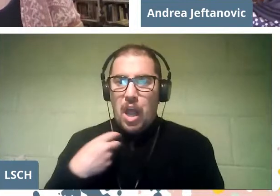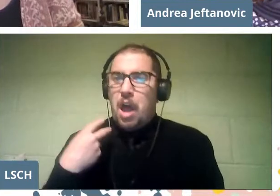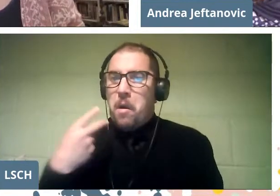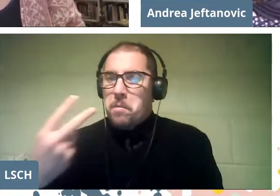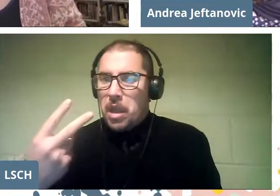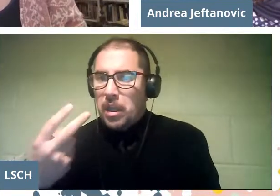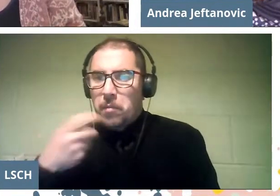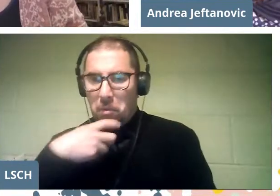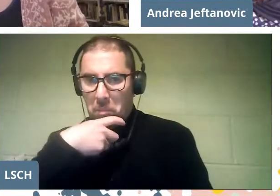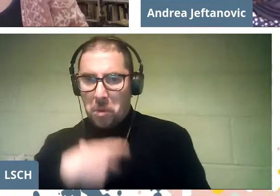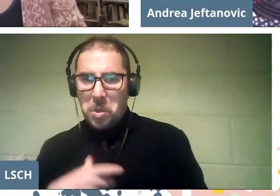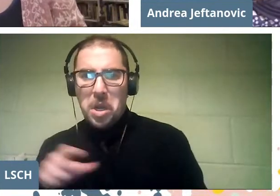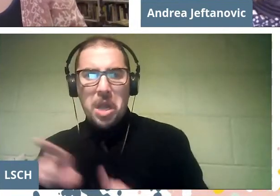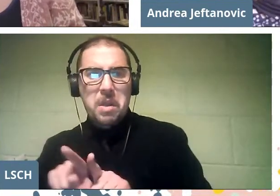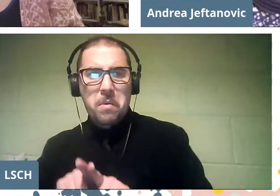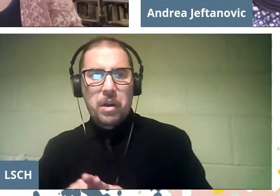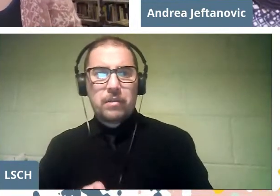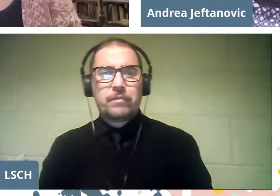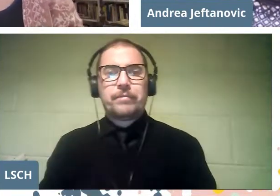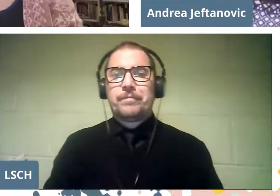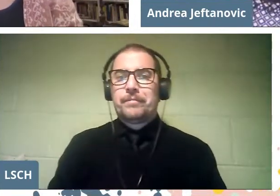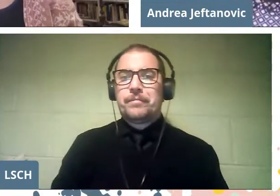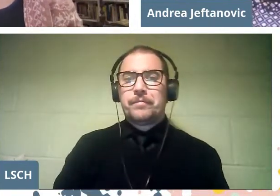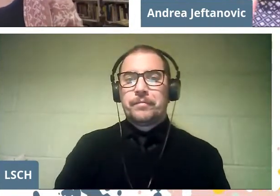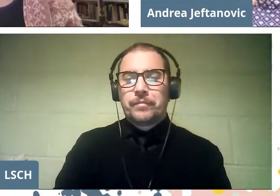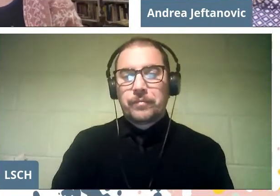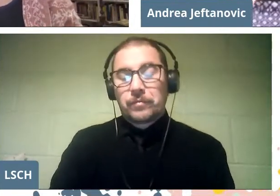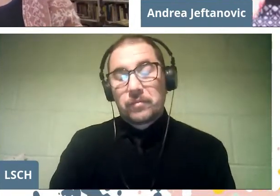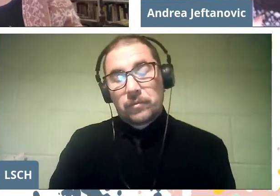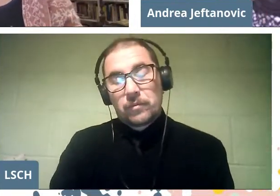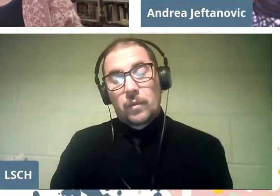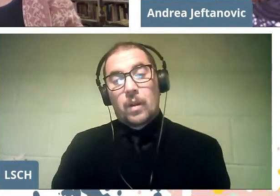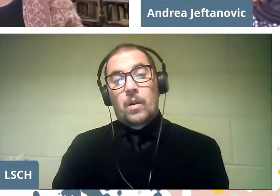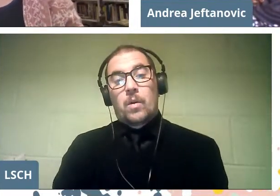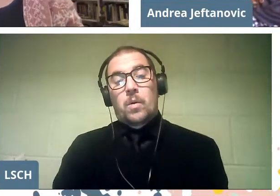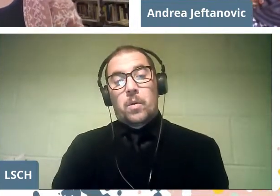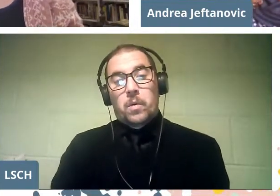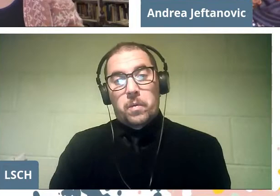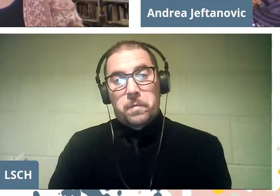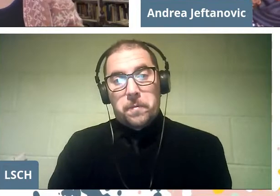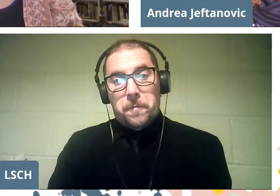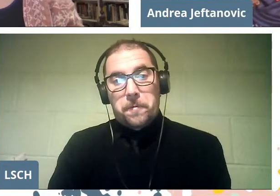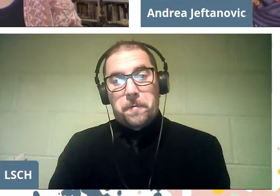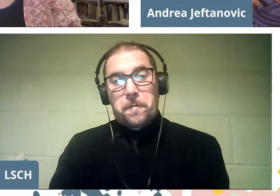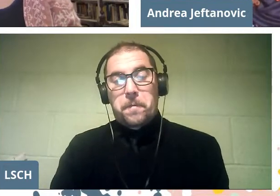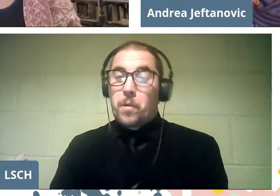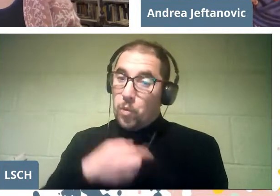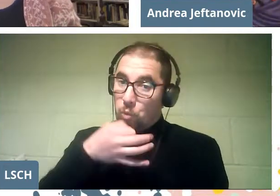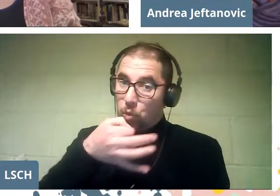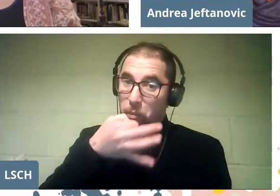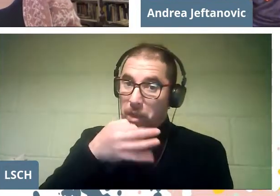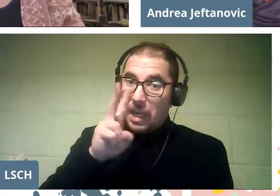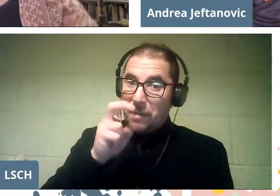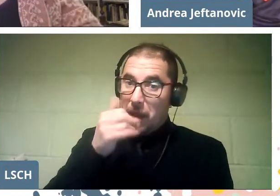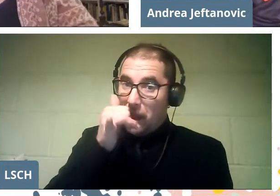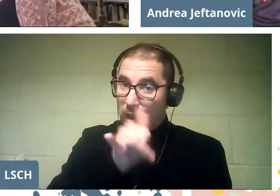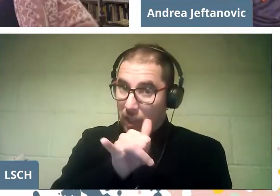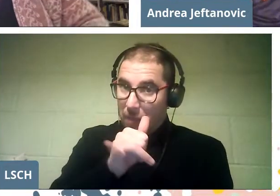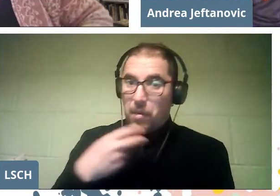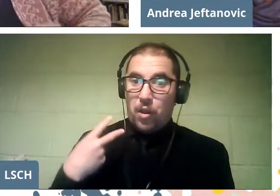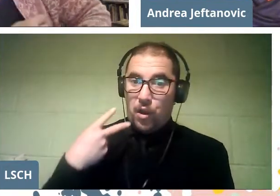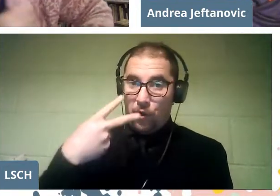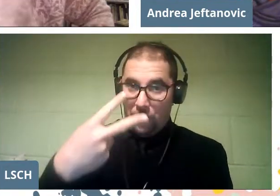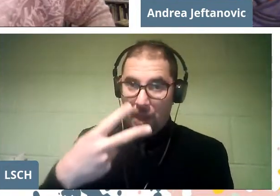en otro lado del planeta por la conexión. Sí. Pero sabes que antes, esto que tú comentabas de los tiempos, de los viajes, también